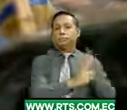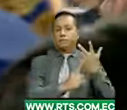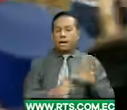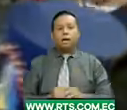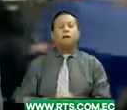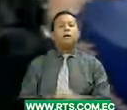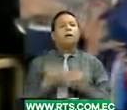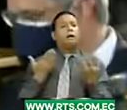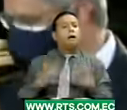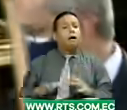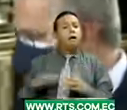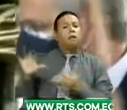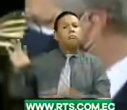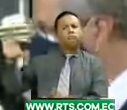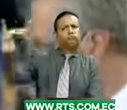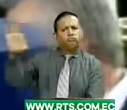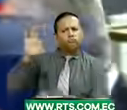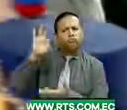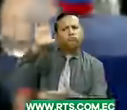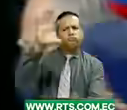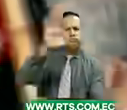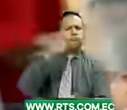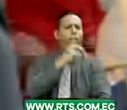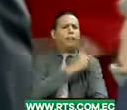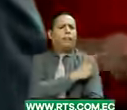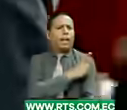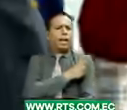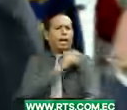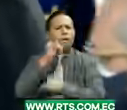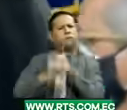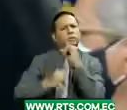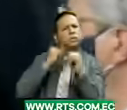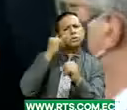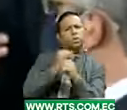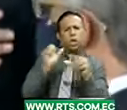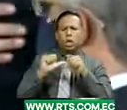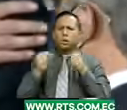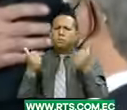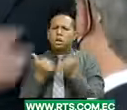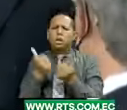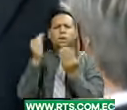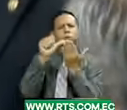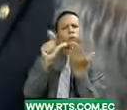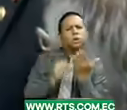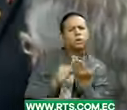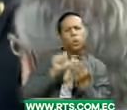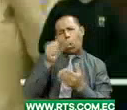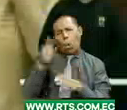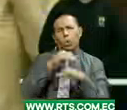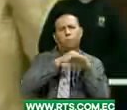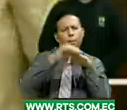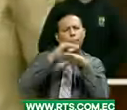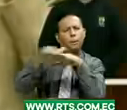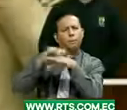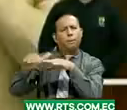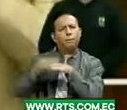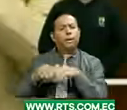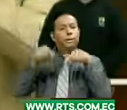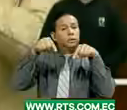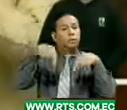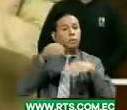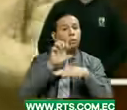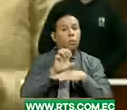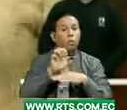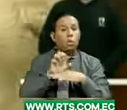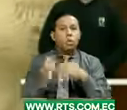de varios delegados internacionales, asambleístas, ministros, entre otros invitados. Ecuador tiene un